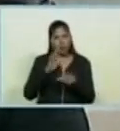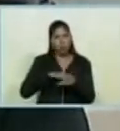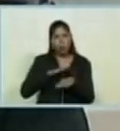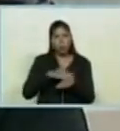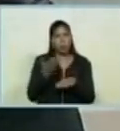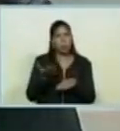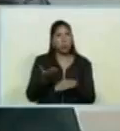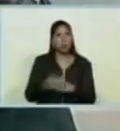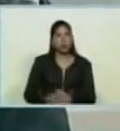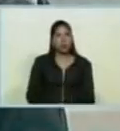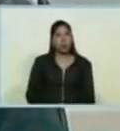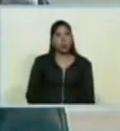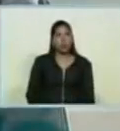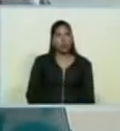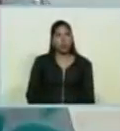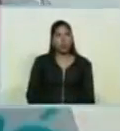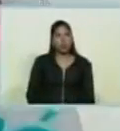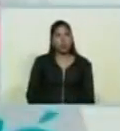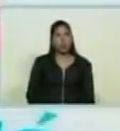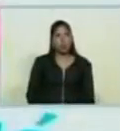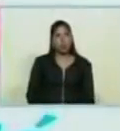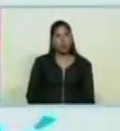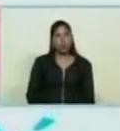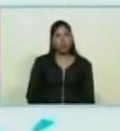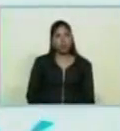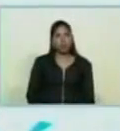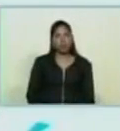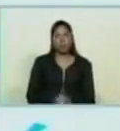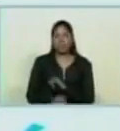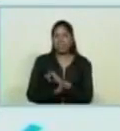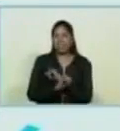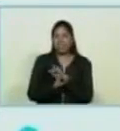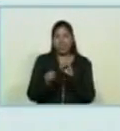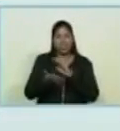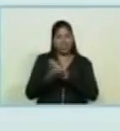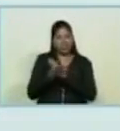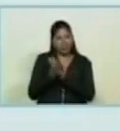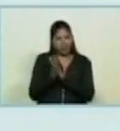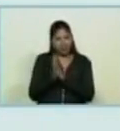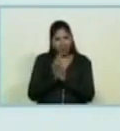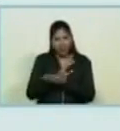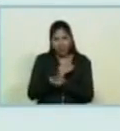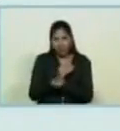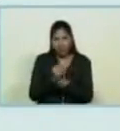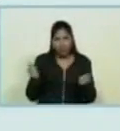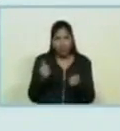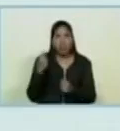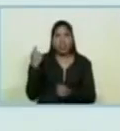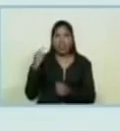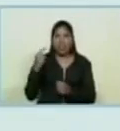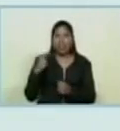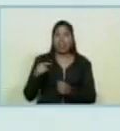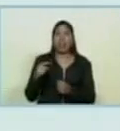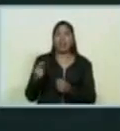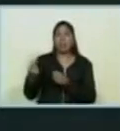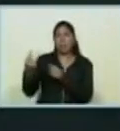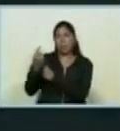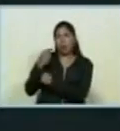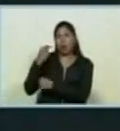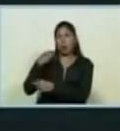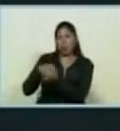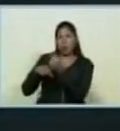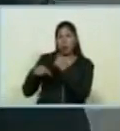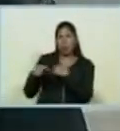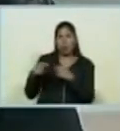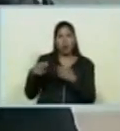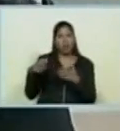una tarea que venza la guerra económica, que venza la guerra híbrida que han aplicado para agredir a nuestro